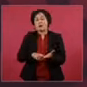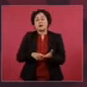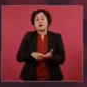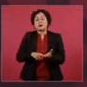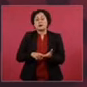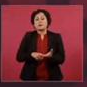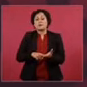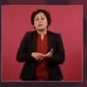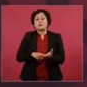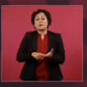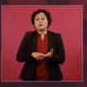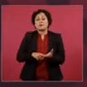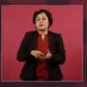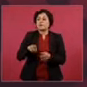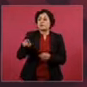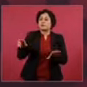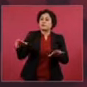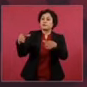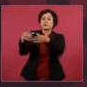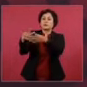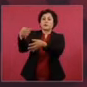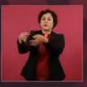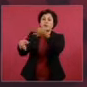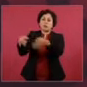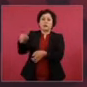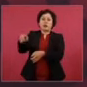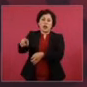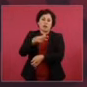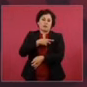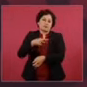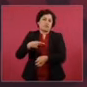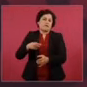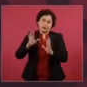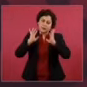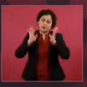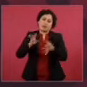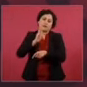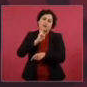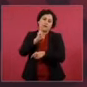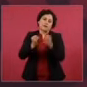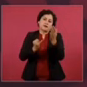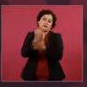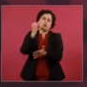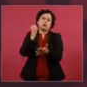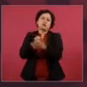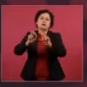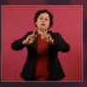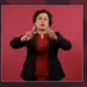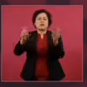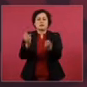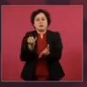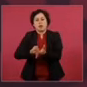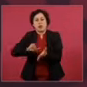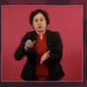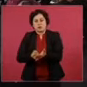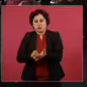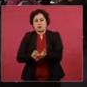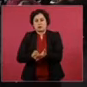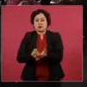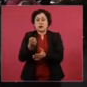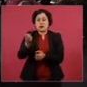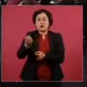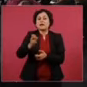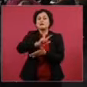en uno de los tribunales tienen que resolver sobre este asunto de los impuestos. Y es un asunto legal, no es un